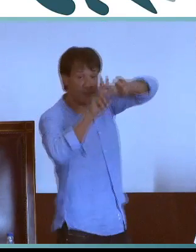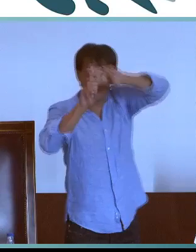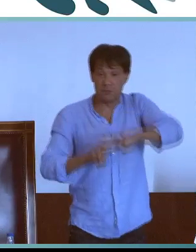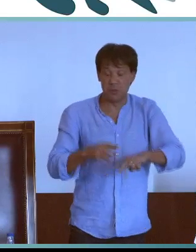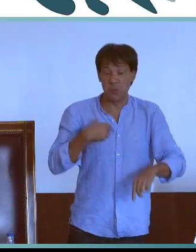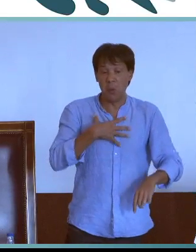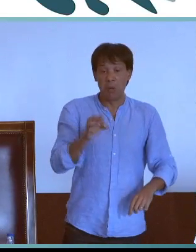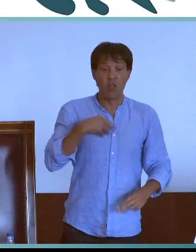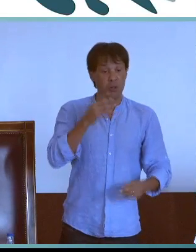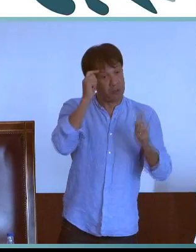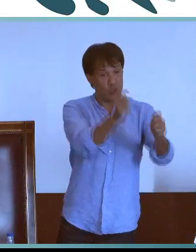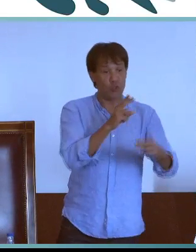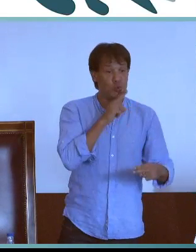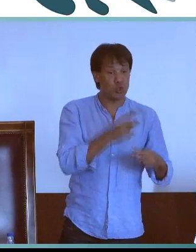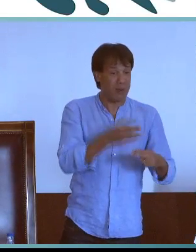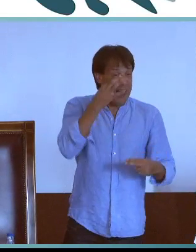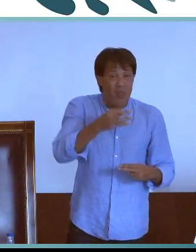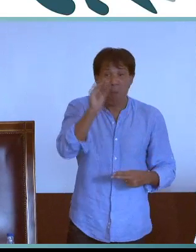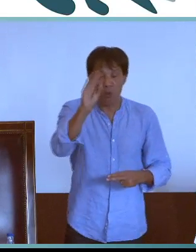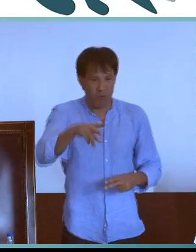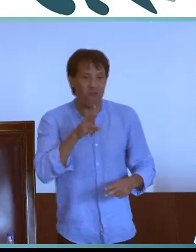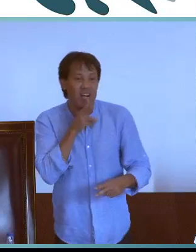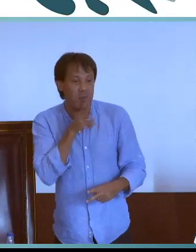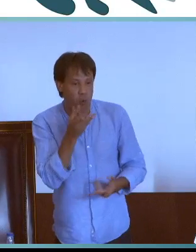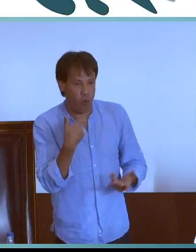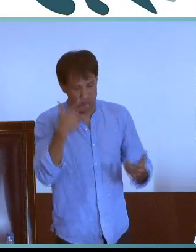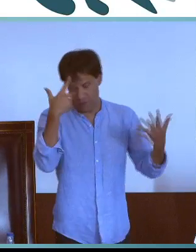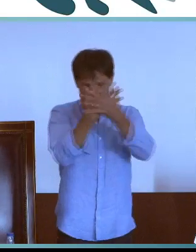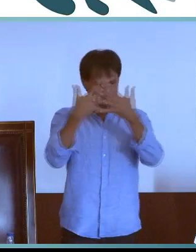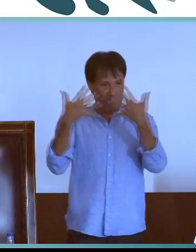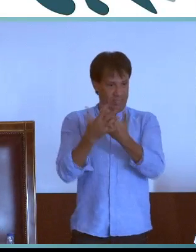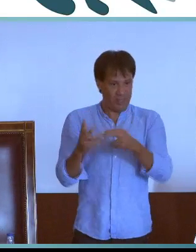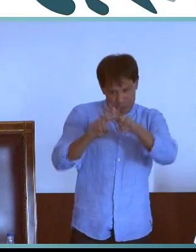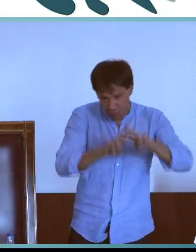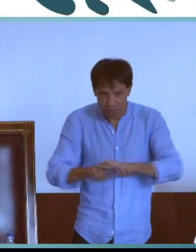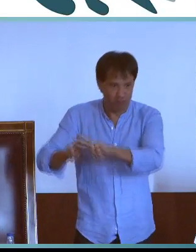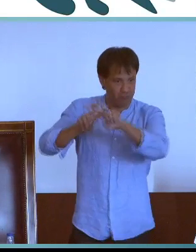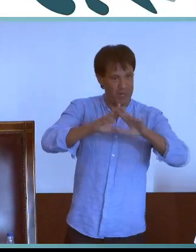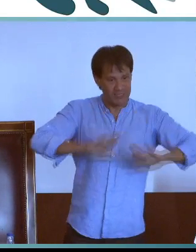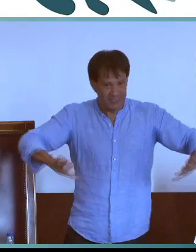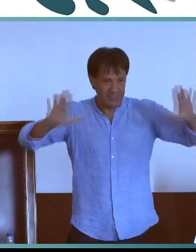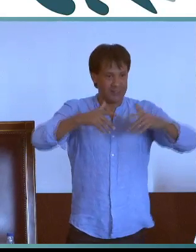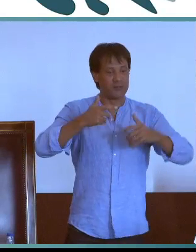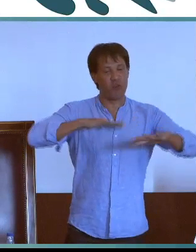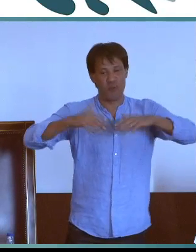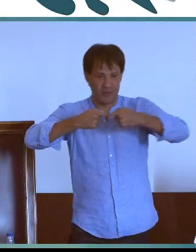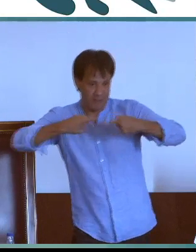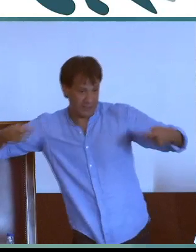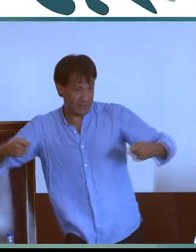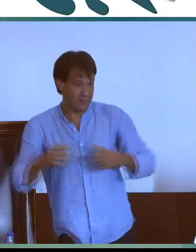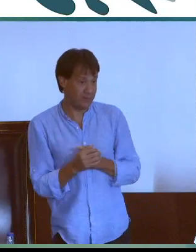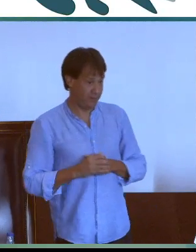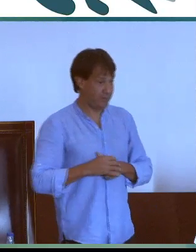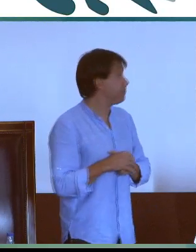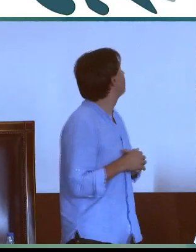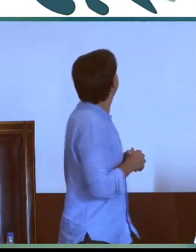Como veis en este lado, revisar, puedo entender, sustantivo, pero realmente me preguntaban si era verbo. Entonces, para que